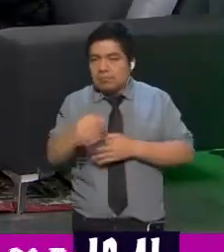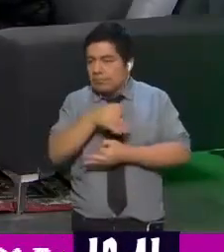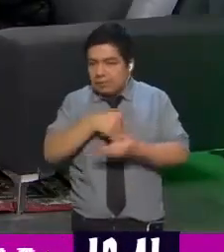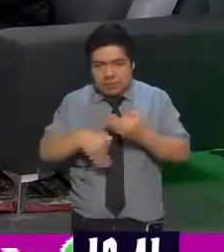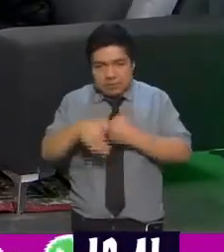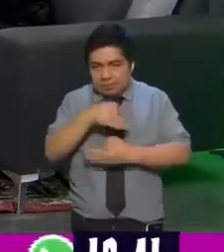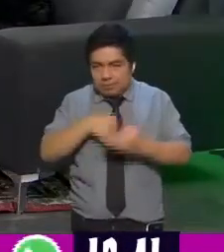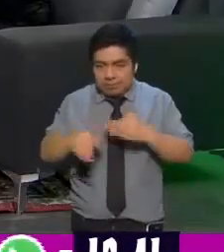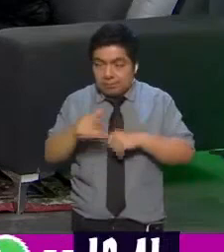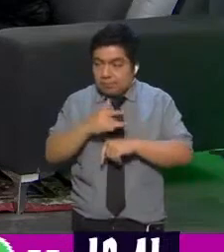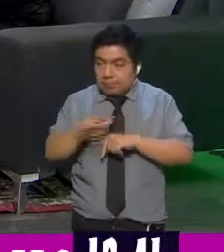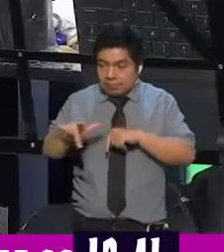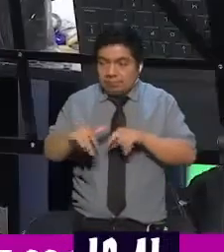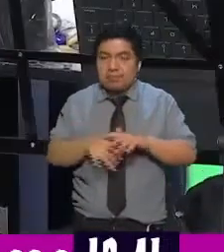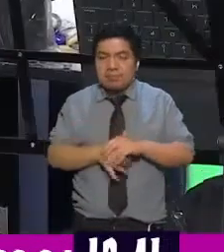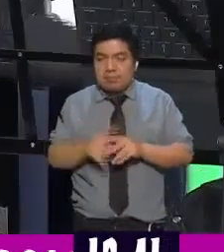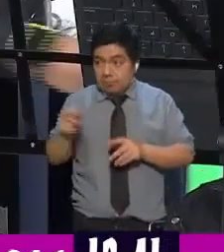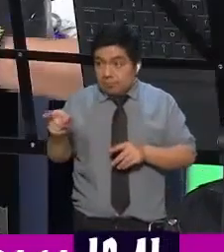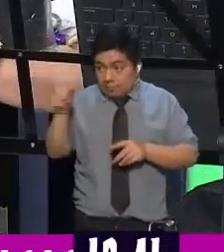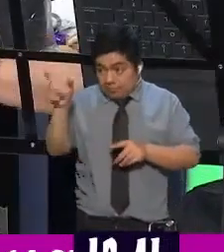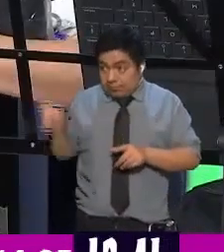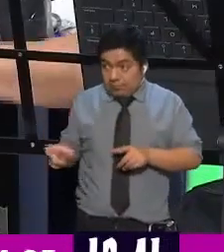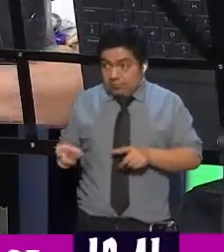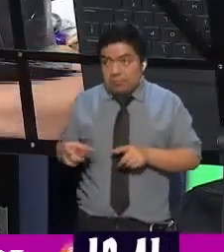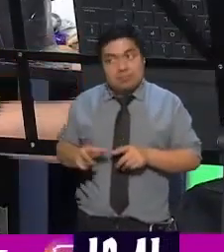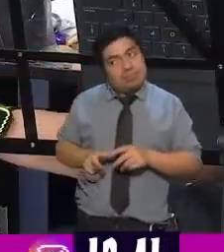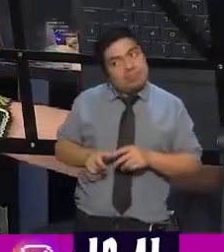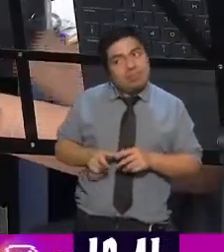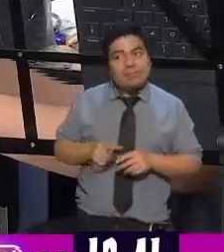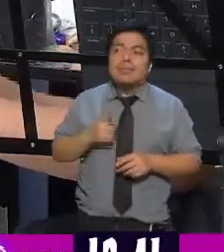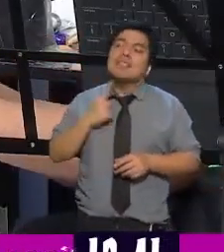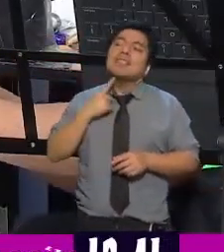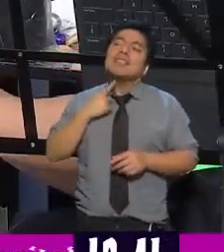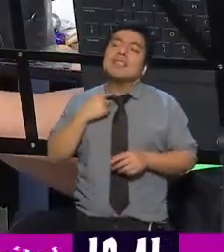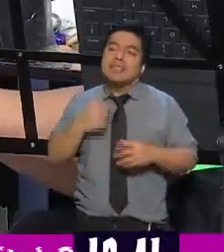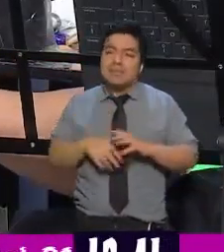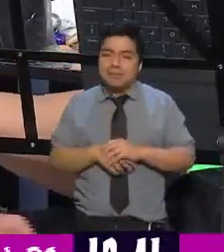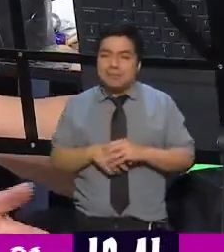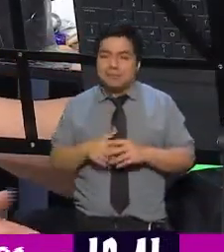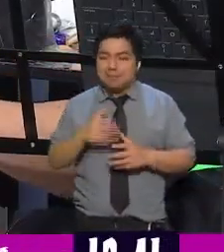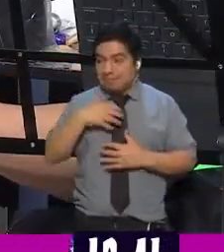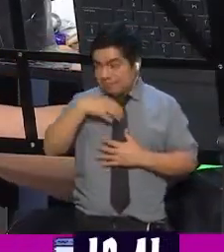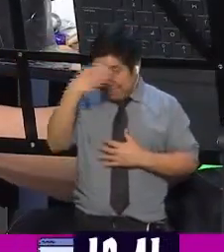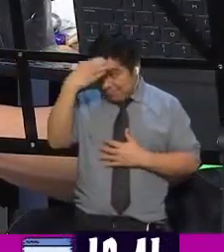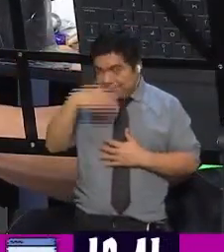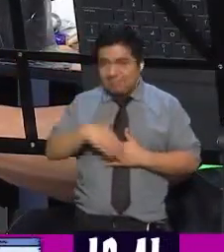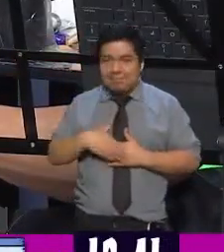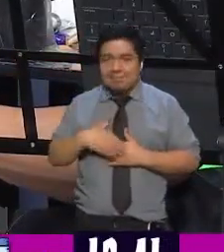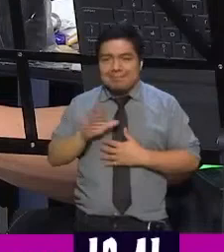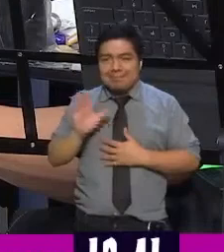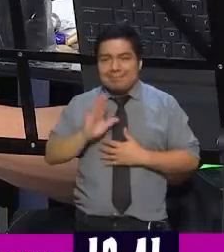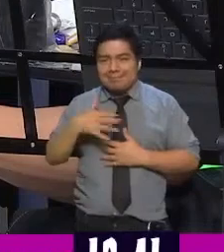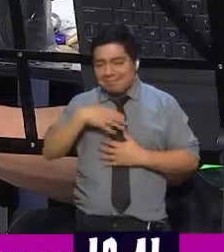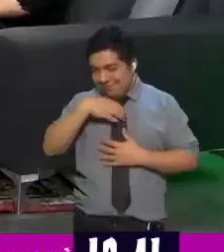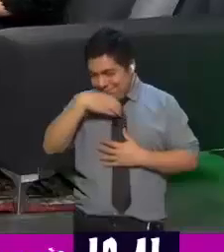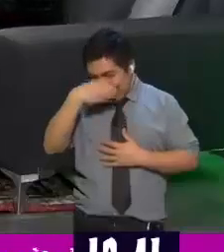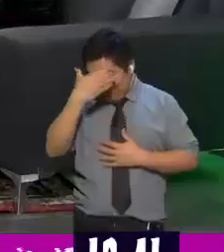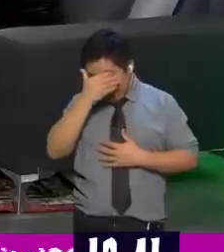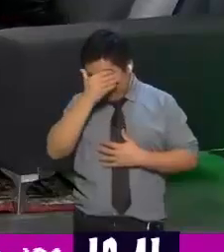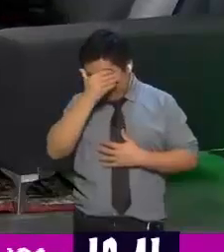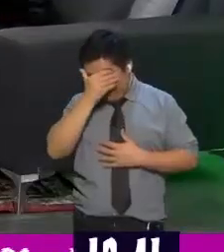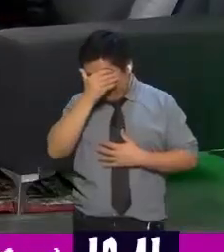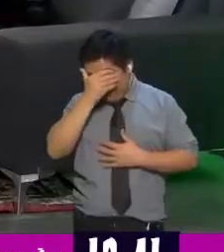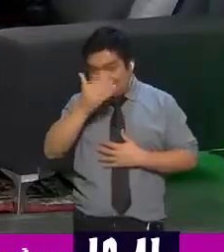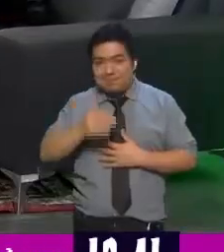lo imagina encuerado, señora? ¡Ay, papi! ¡No! ¡Hasta roja se puso! ¡No me haga eso! Oye, ¿no